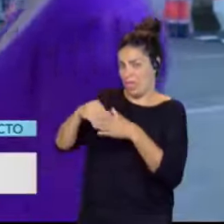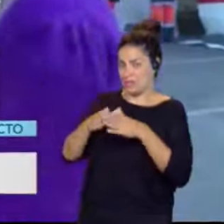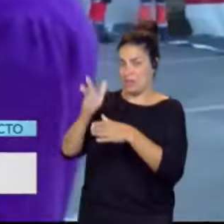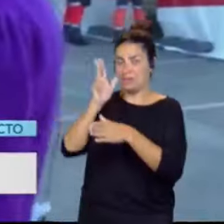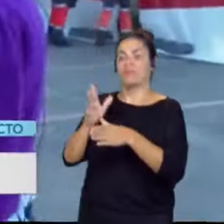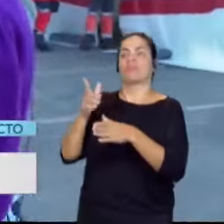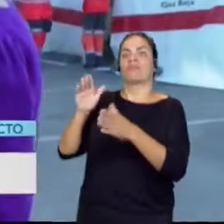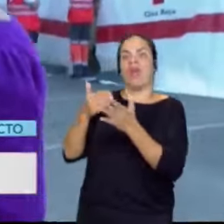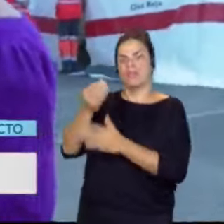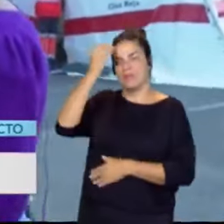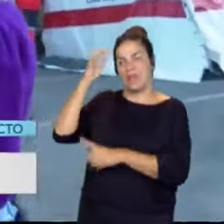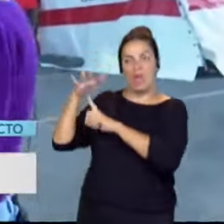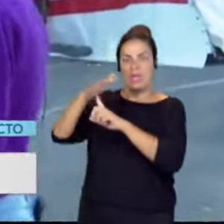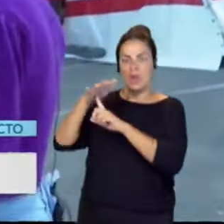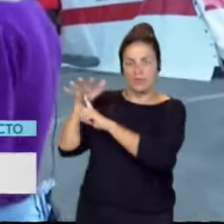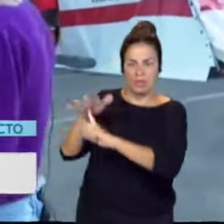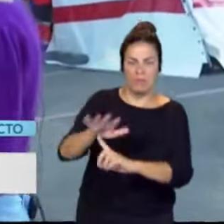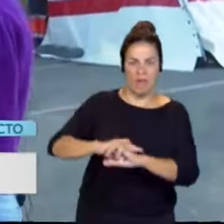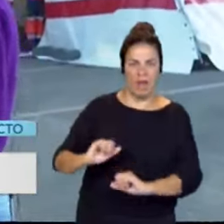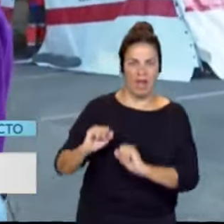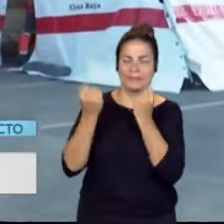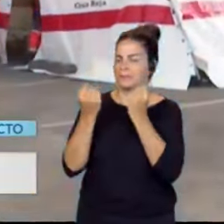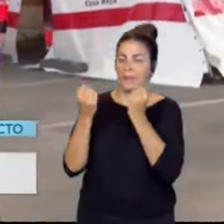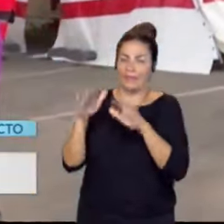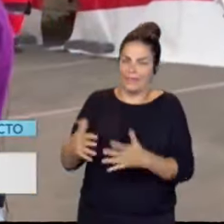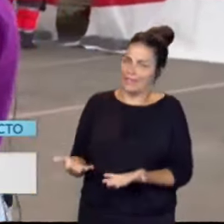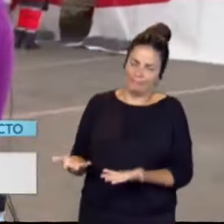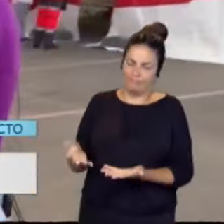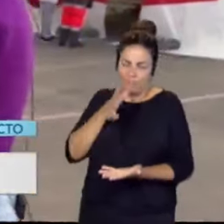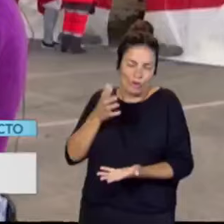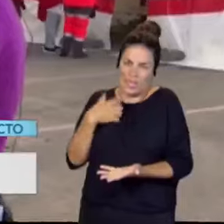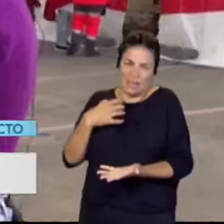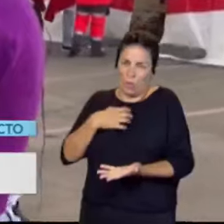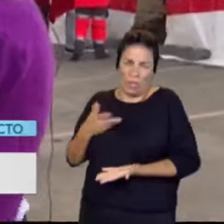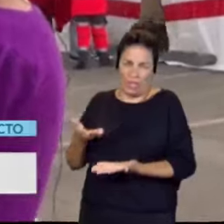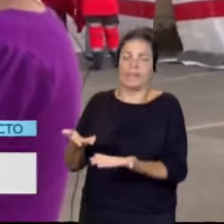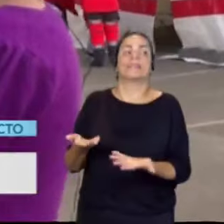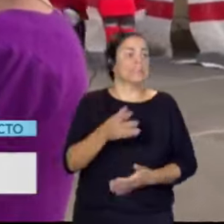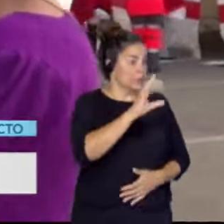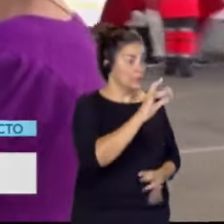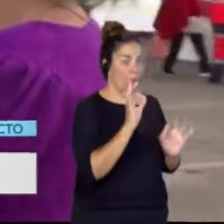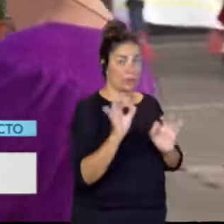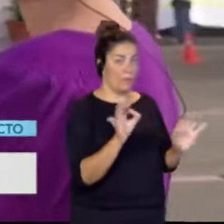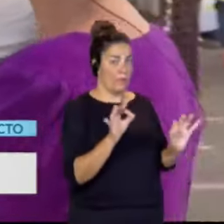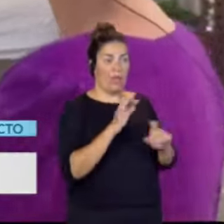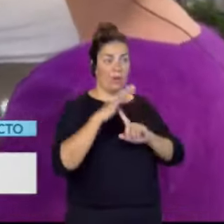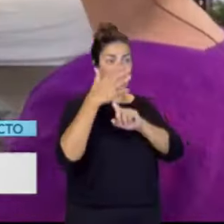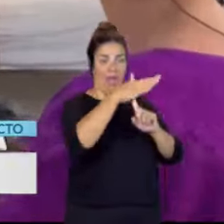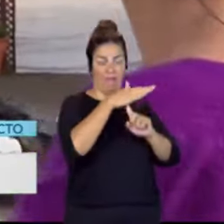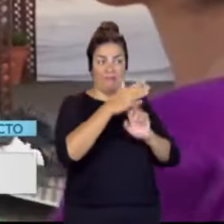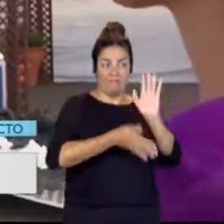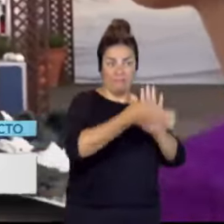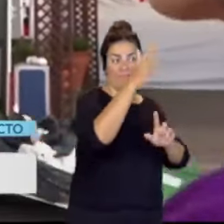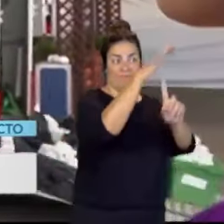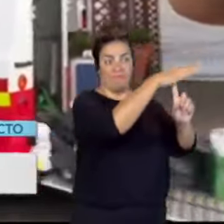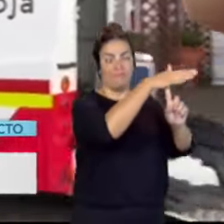un helicóptero, pero desecharon la idea porque no, ya no se podía hacer nada, ¿no? Sí, se llegó a activar el Helimer para sacarla